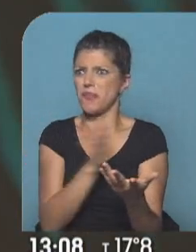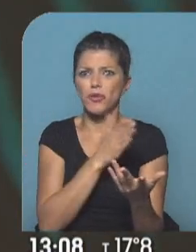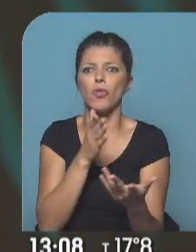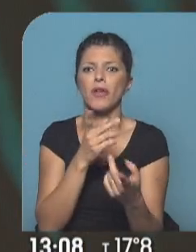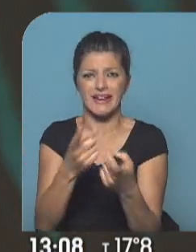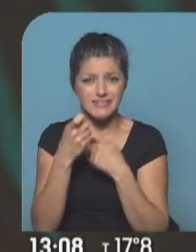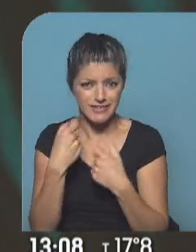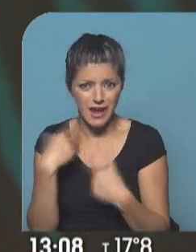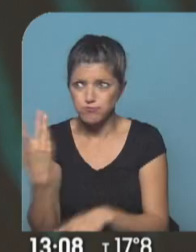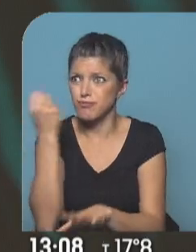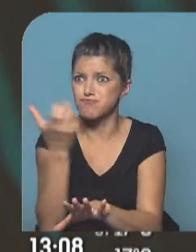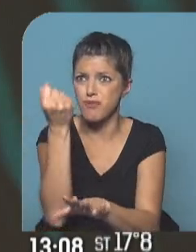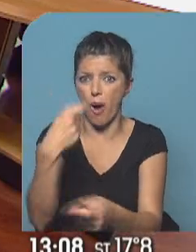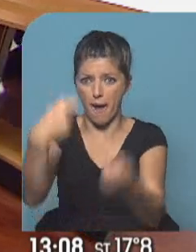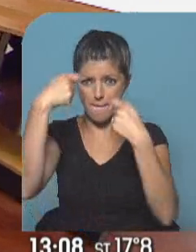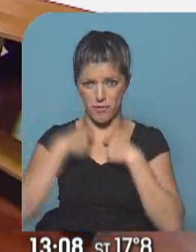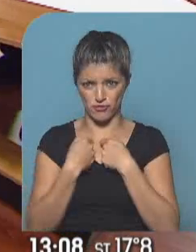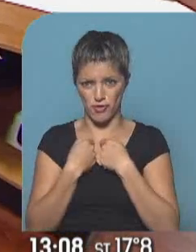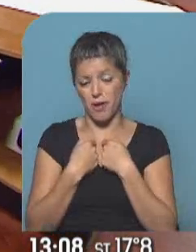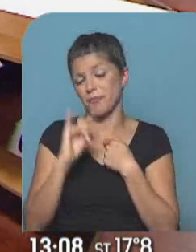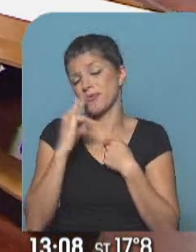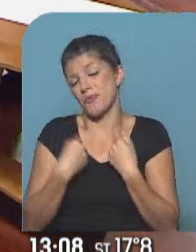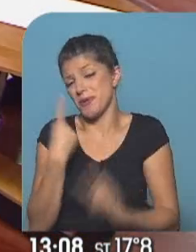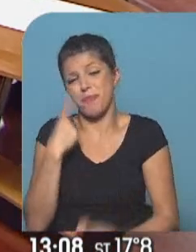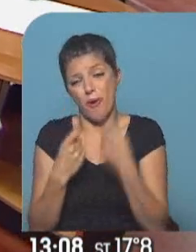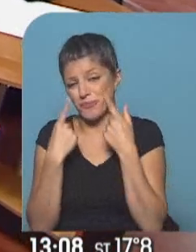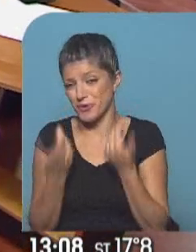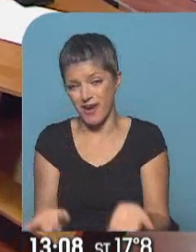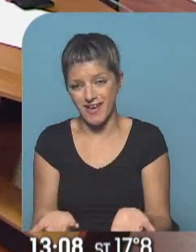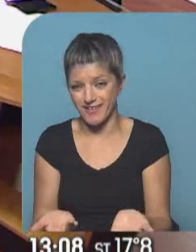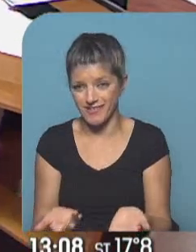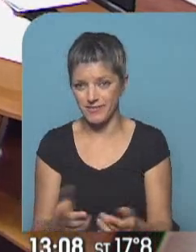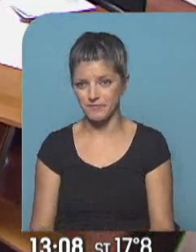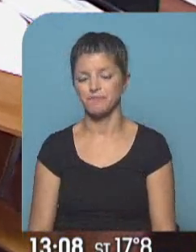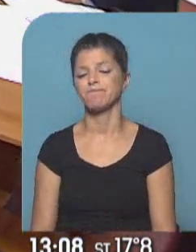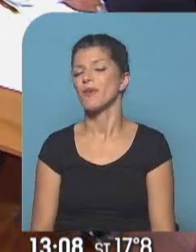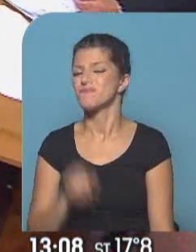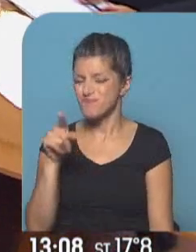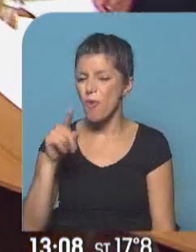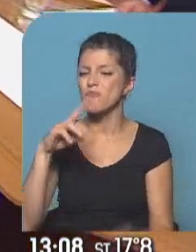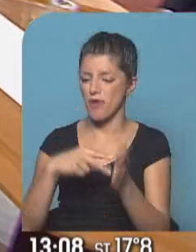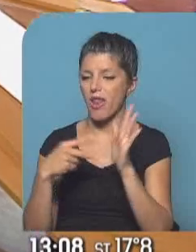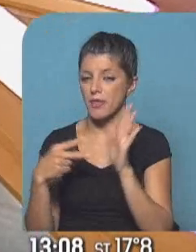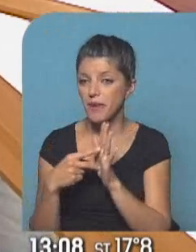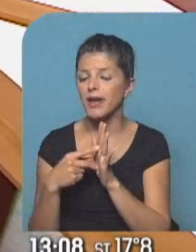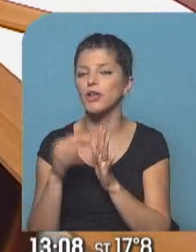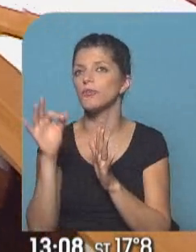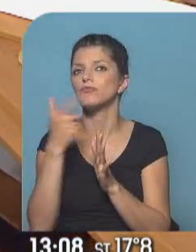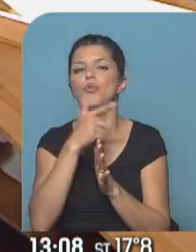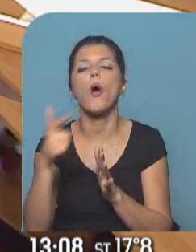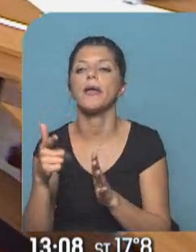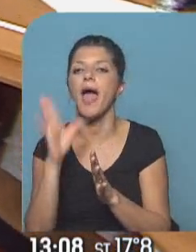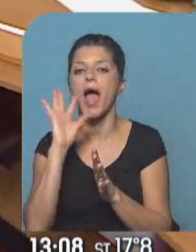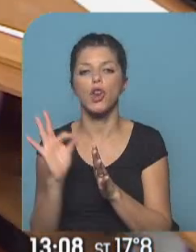necesita porque se controla a sí mismo, ¿no? Entonces, me parece que ese es el problema de Venezuela, que no hay ninguna vara común o un